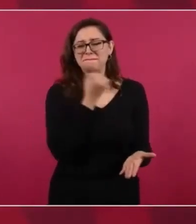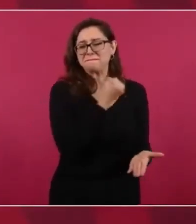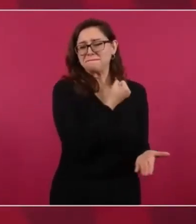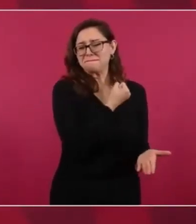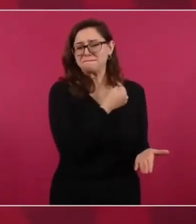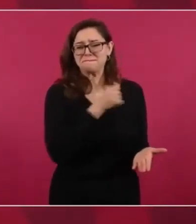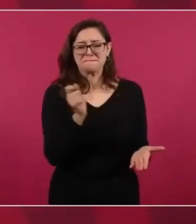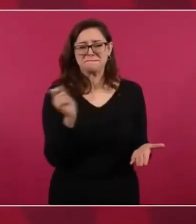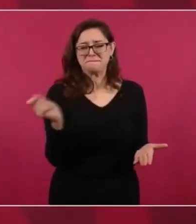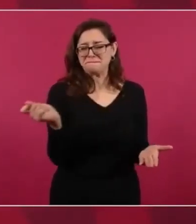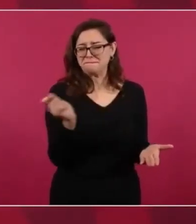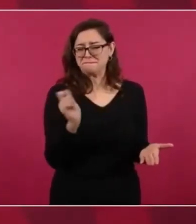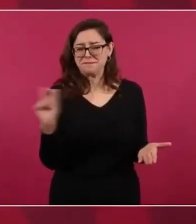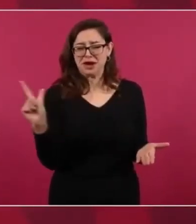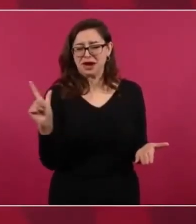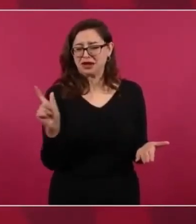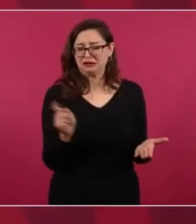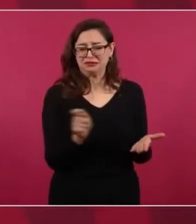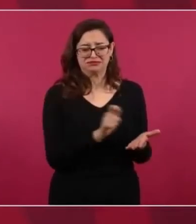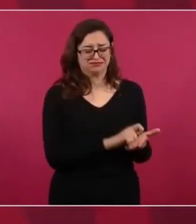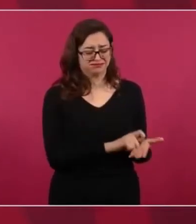de Sheridan.